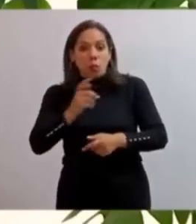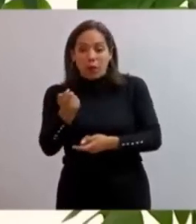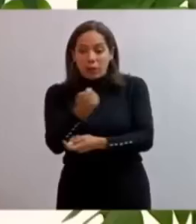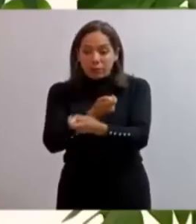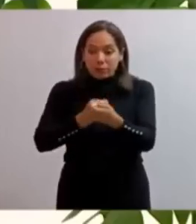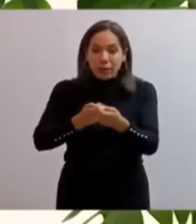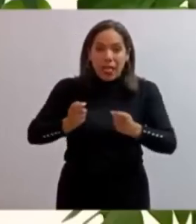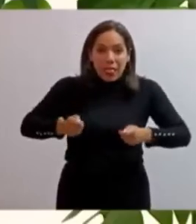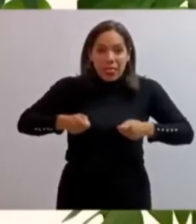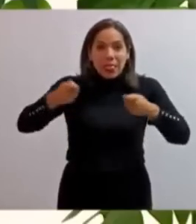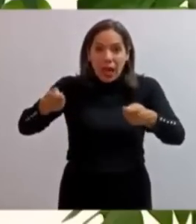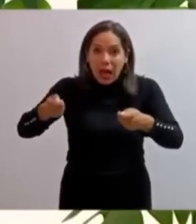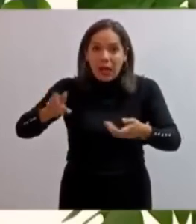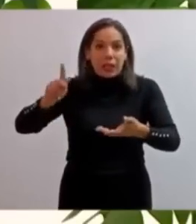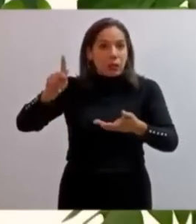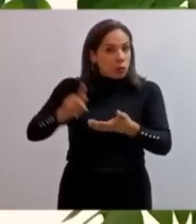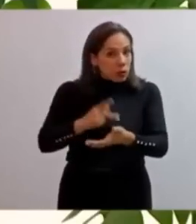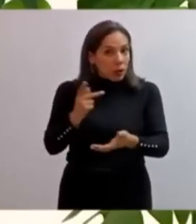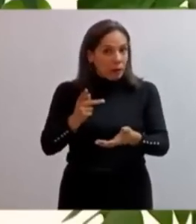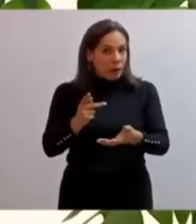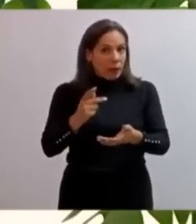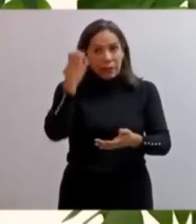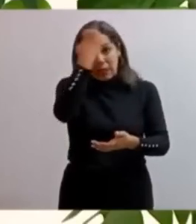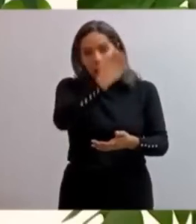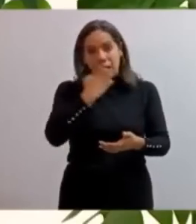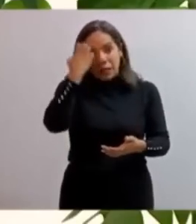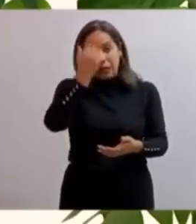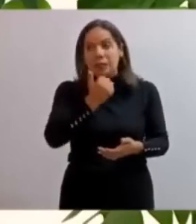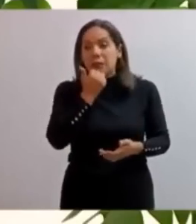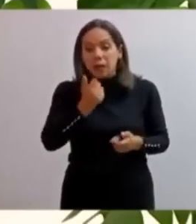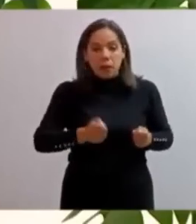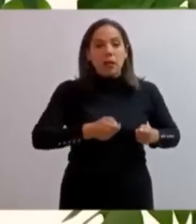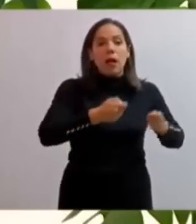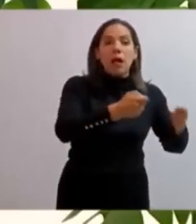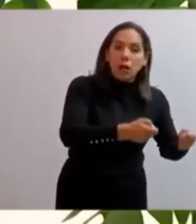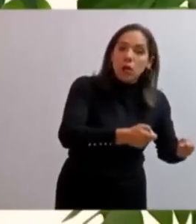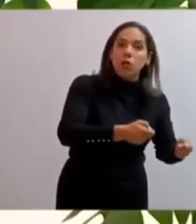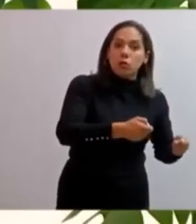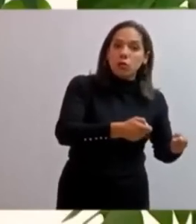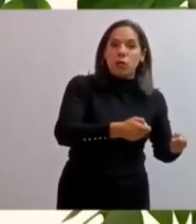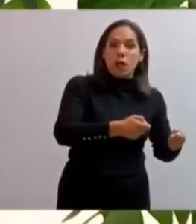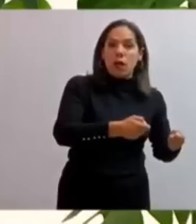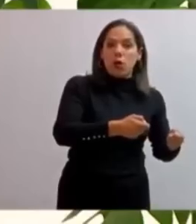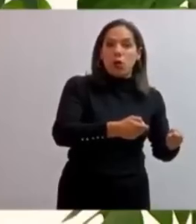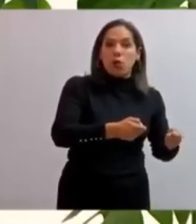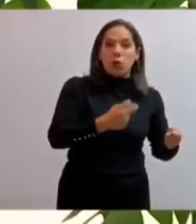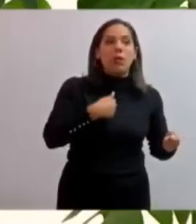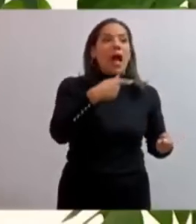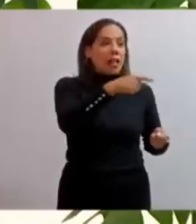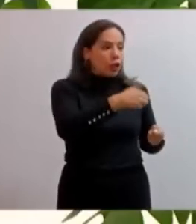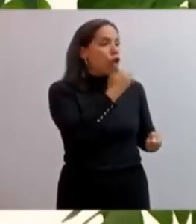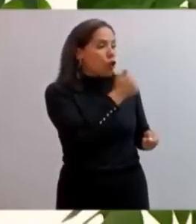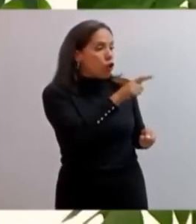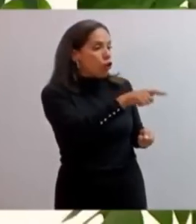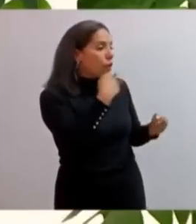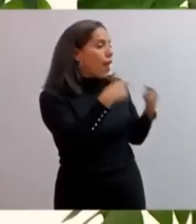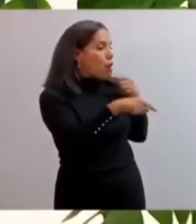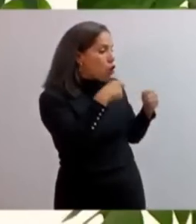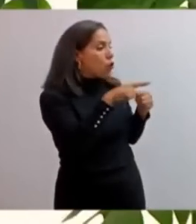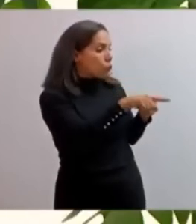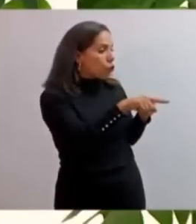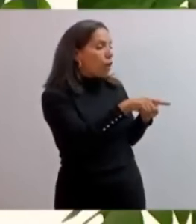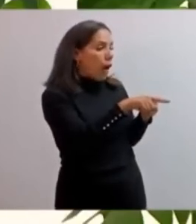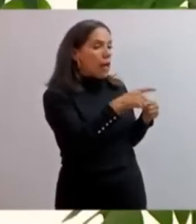los estudiantes empiecen a discutir el sentido de las respuestas que dieron al